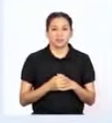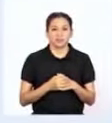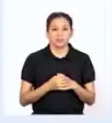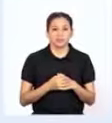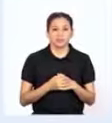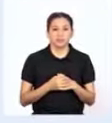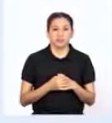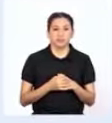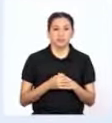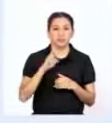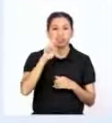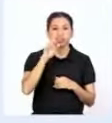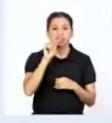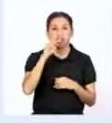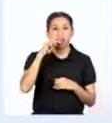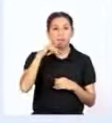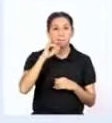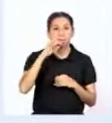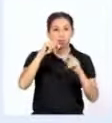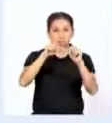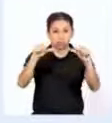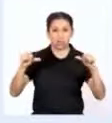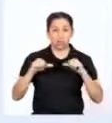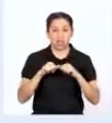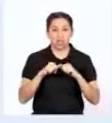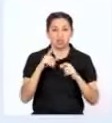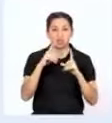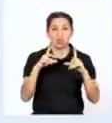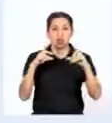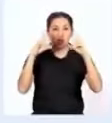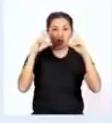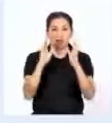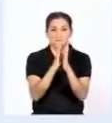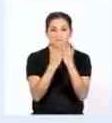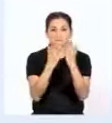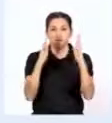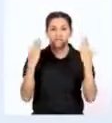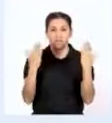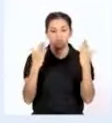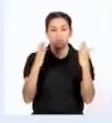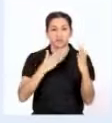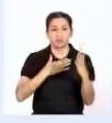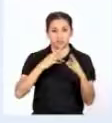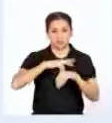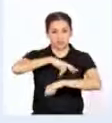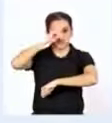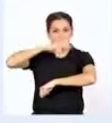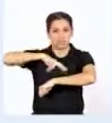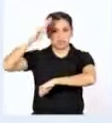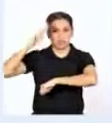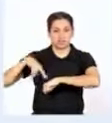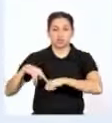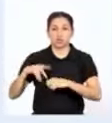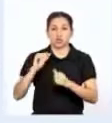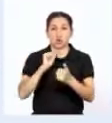aula. Folletería sobre la discriminación étnico-racial en mi